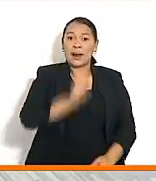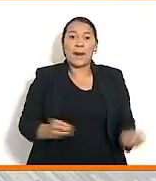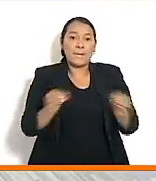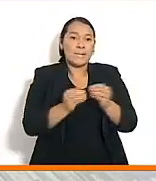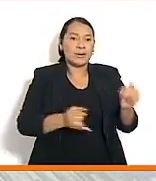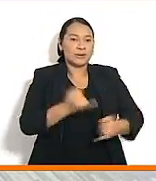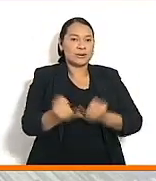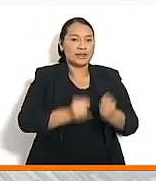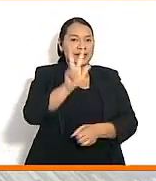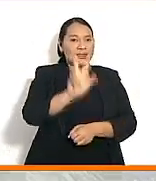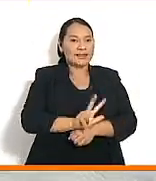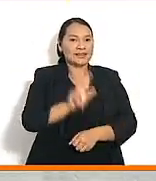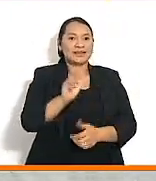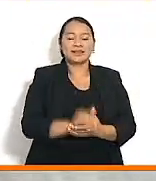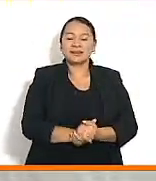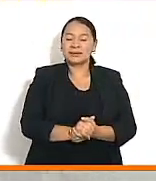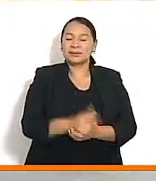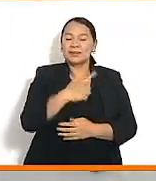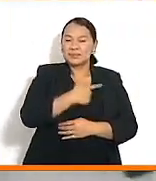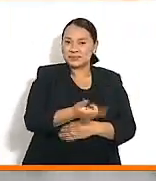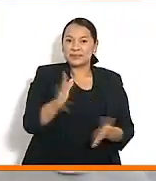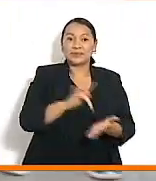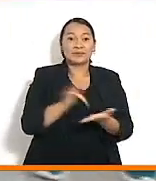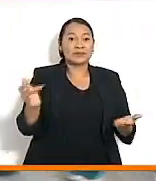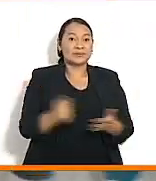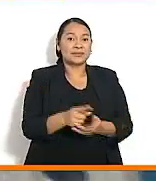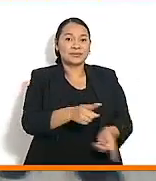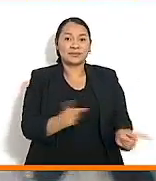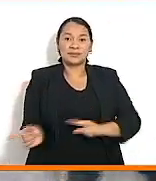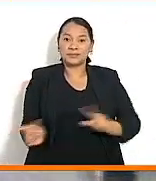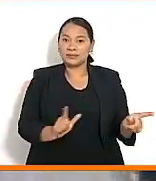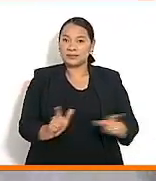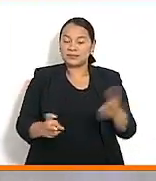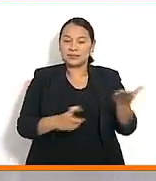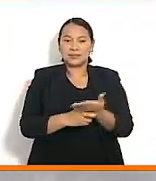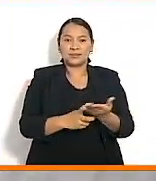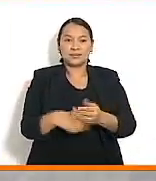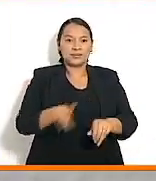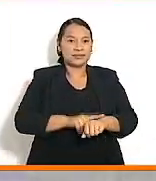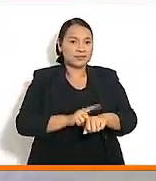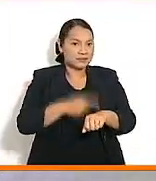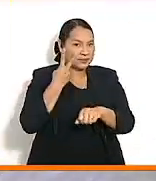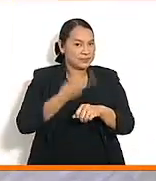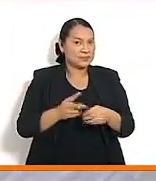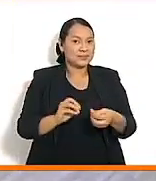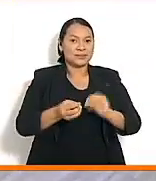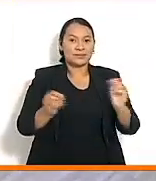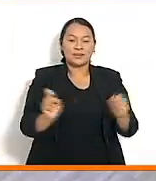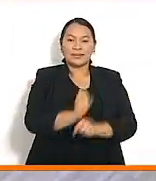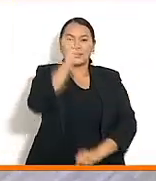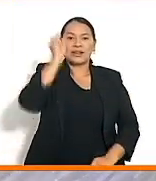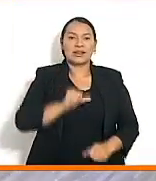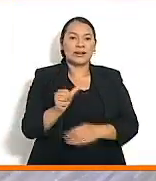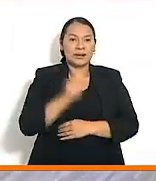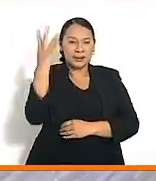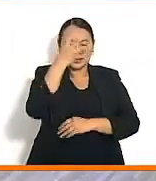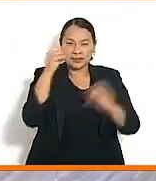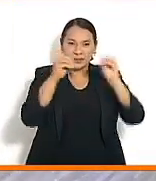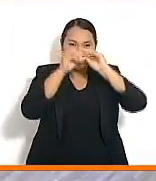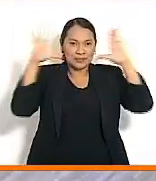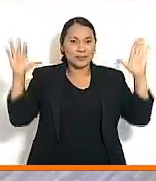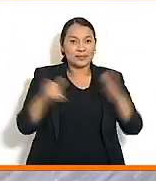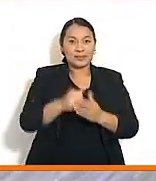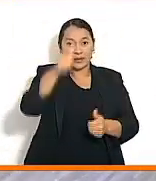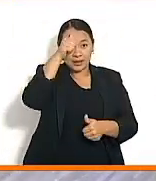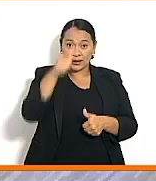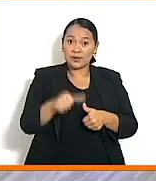3. Gracias, Kenia. Espero que tengas ese boletito porque se vienen tus tres dígitos ganadores en esta hermosa mañana. Recuerda que por la compra de